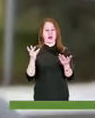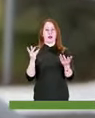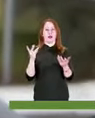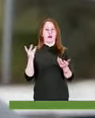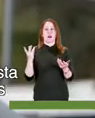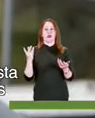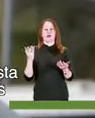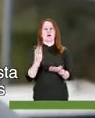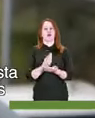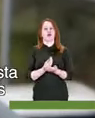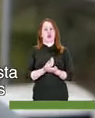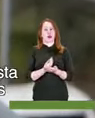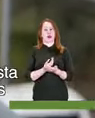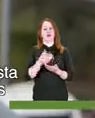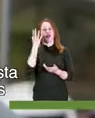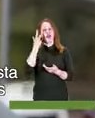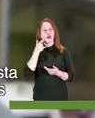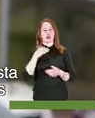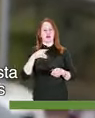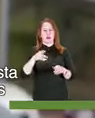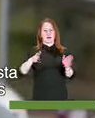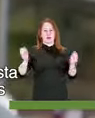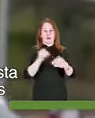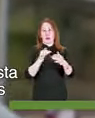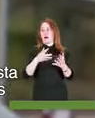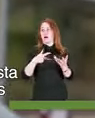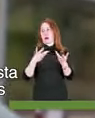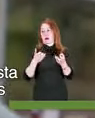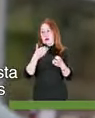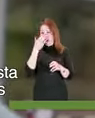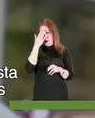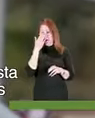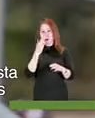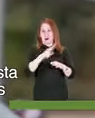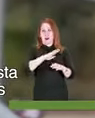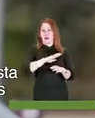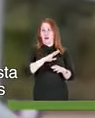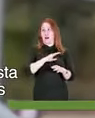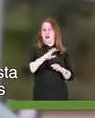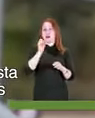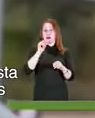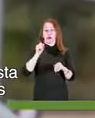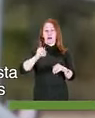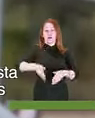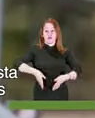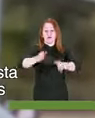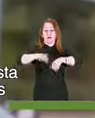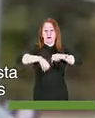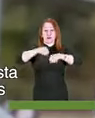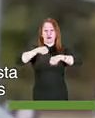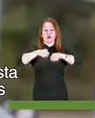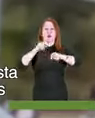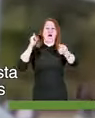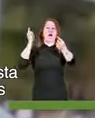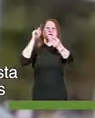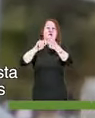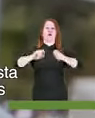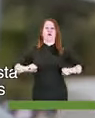por esta vía. Quisiera preguntarle al alcalde si van a construir la ciclovía hasta la salida de